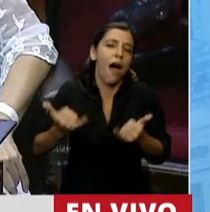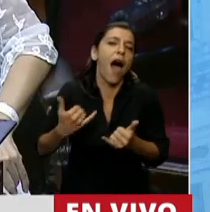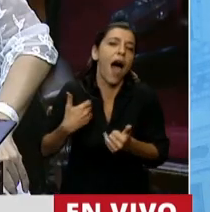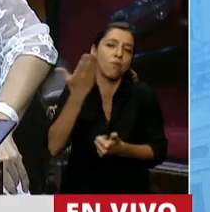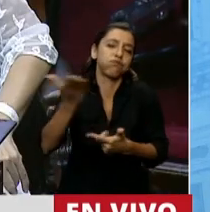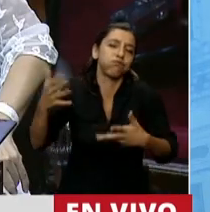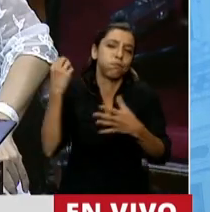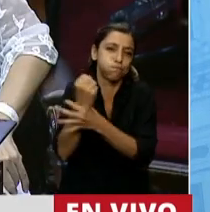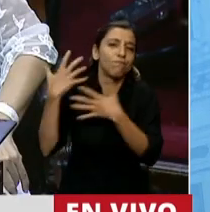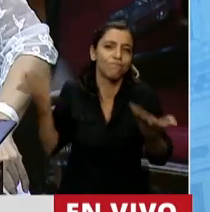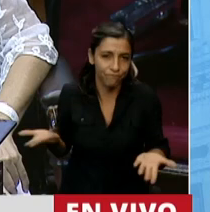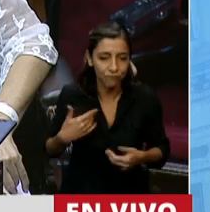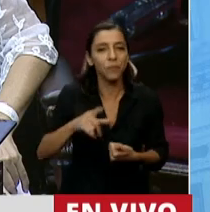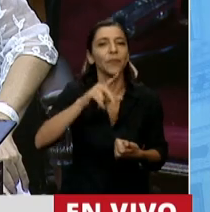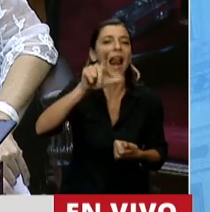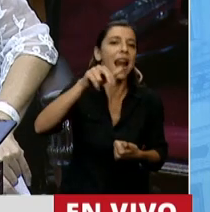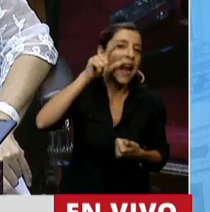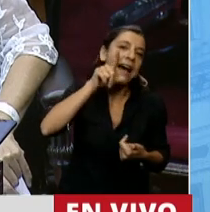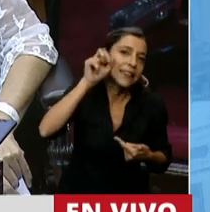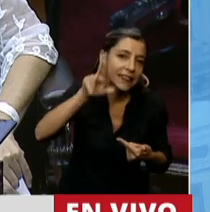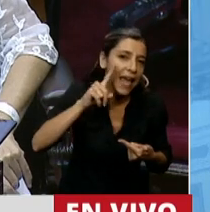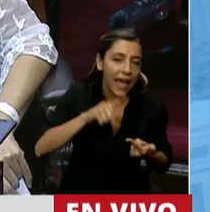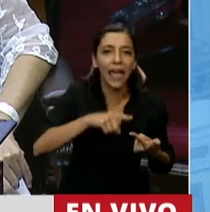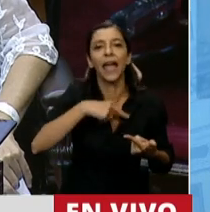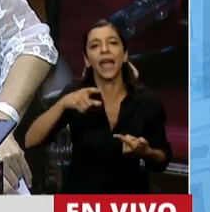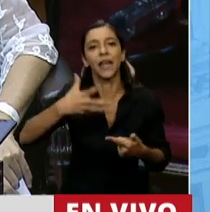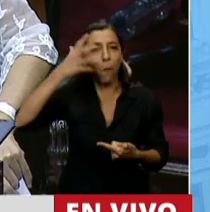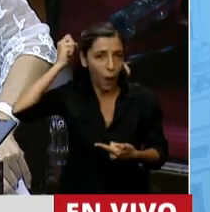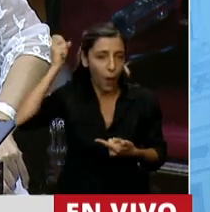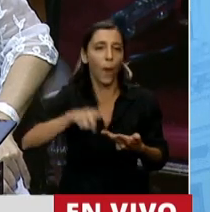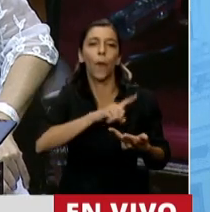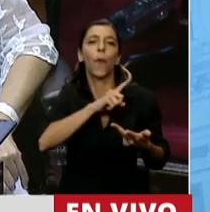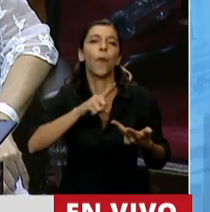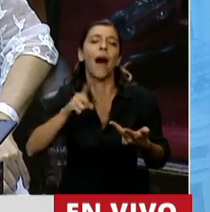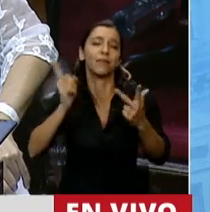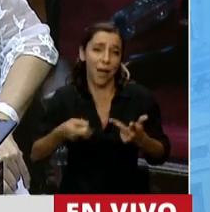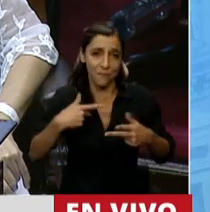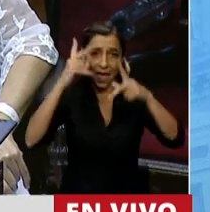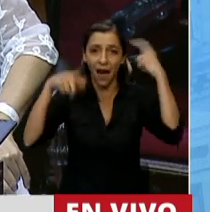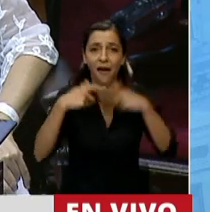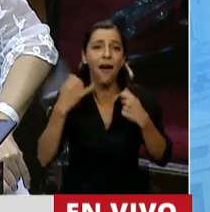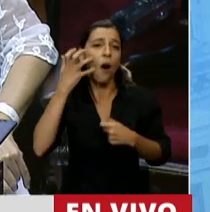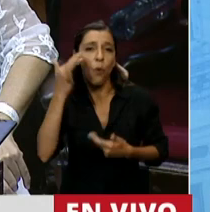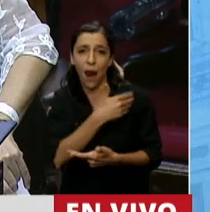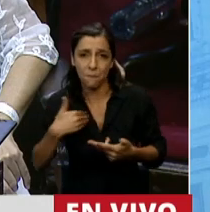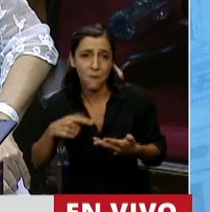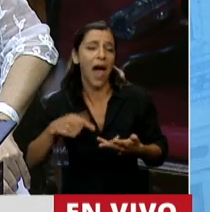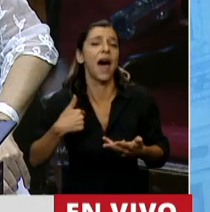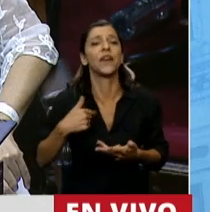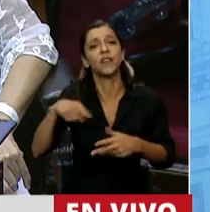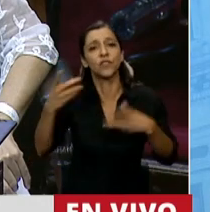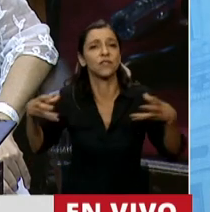derechos, por todos sus derechos, desde Julieta Lanteri hasta nuestra queridísima Eva Perón, pasando por nuestras madres y abuelas de Plaza de Mayo, las madres en